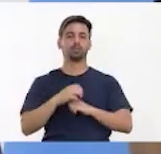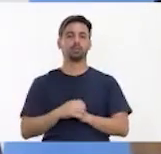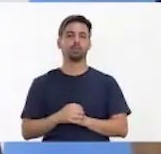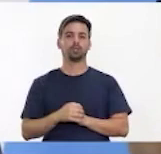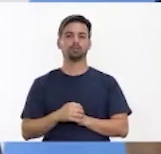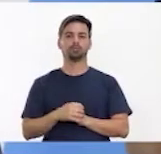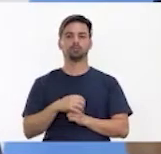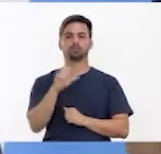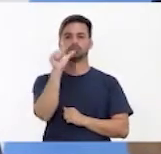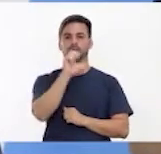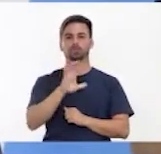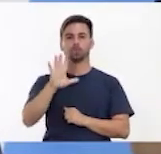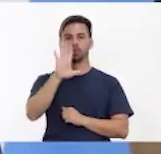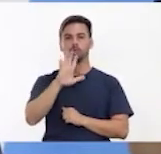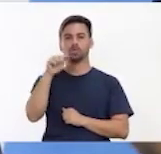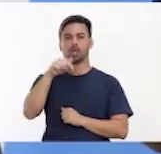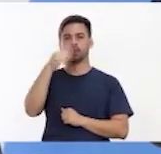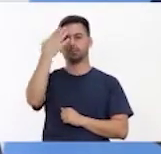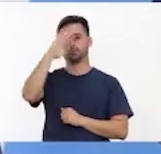socioclasista